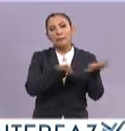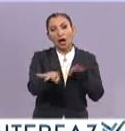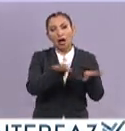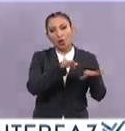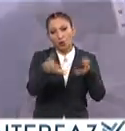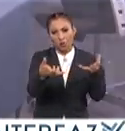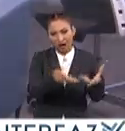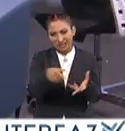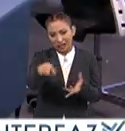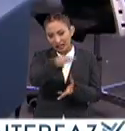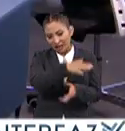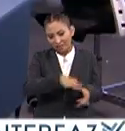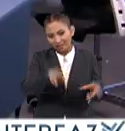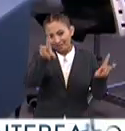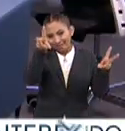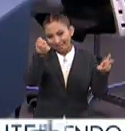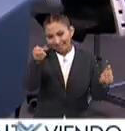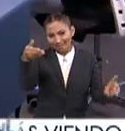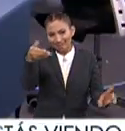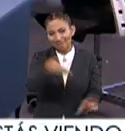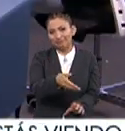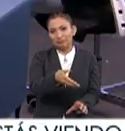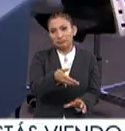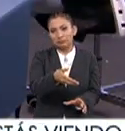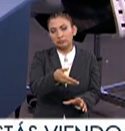trabajo que hace esta escuela en materia de